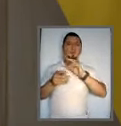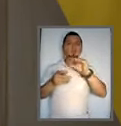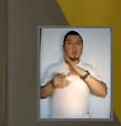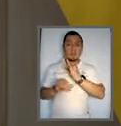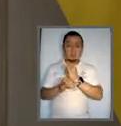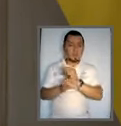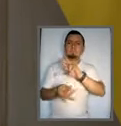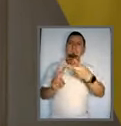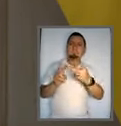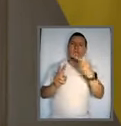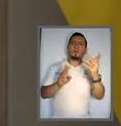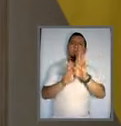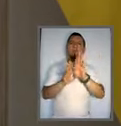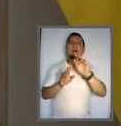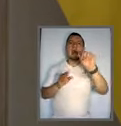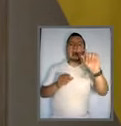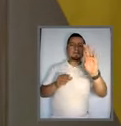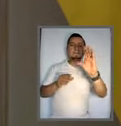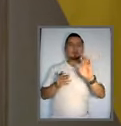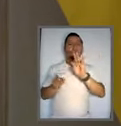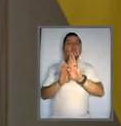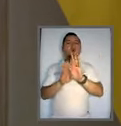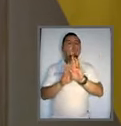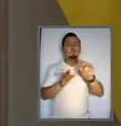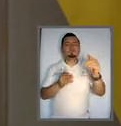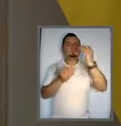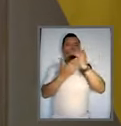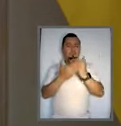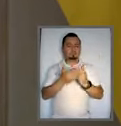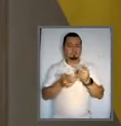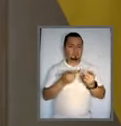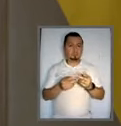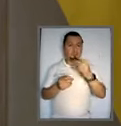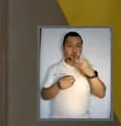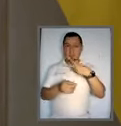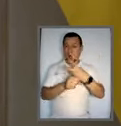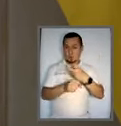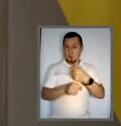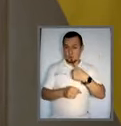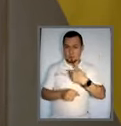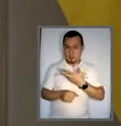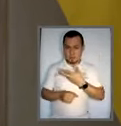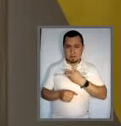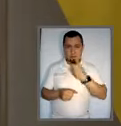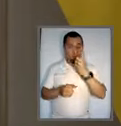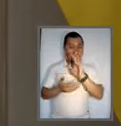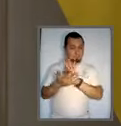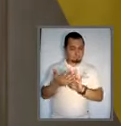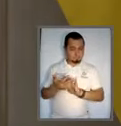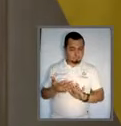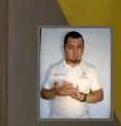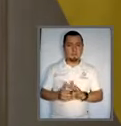educación a distancia se pueda dar de la manera como la explicó el secretario de Educación. Sobre lo segundo, yo tengo una lectura,